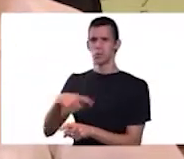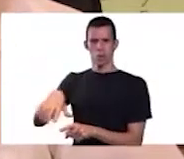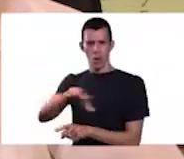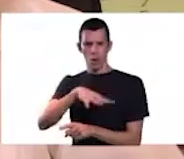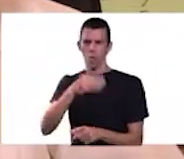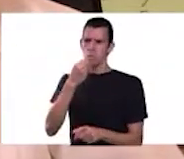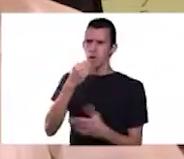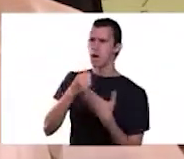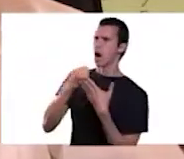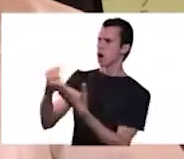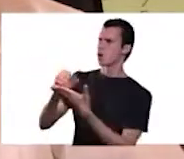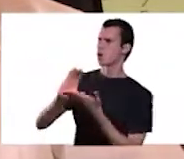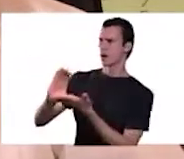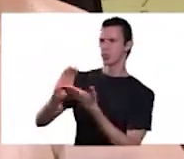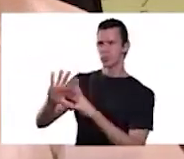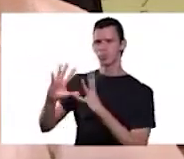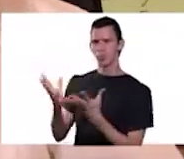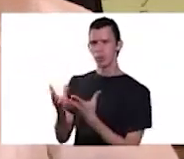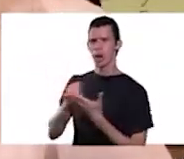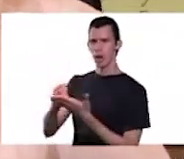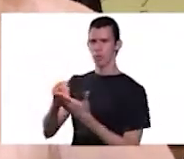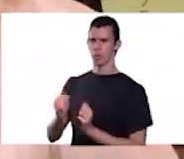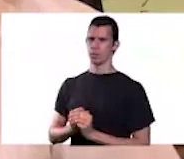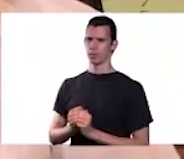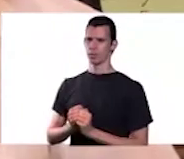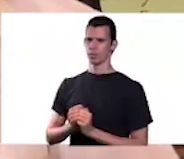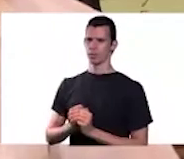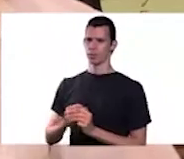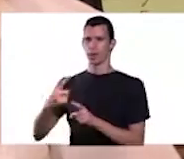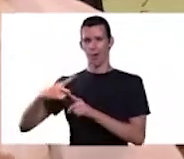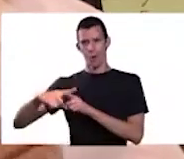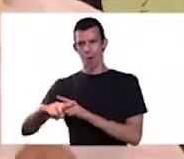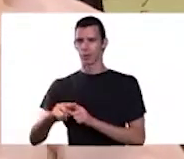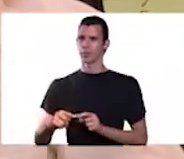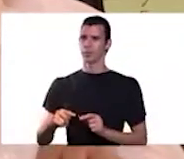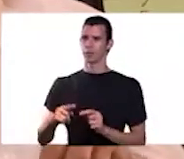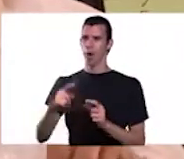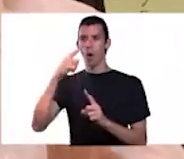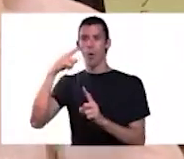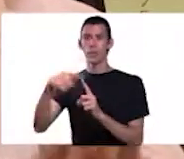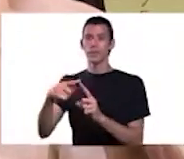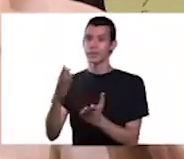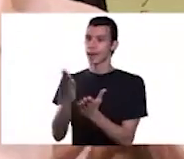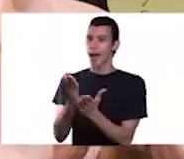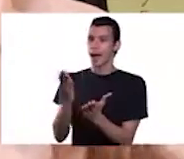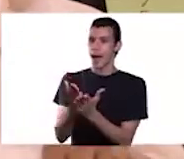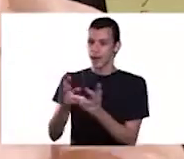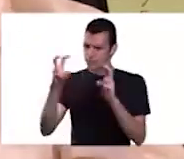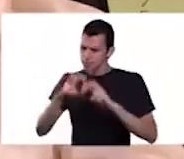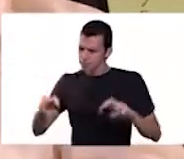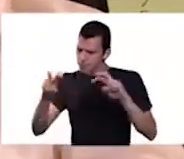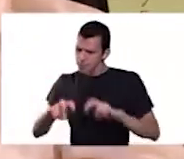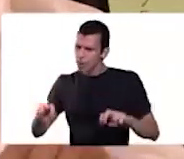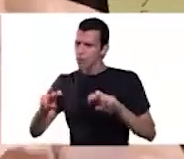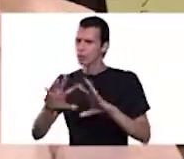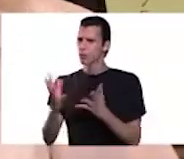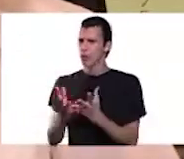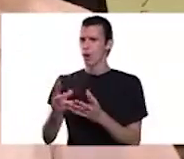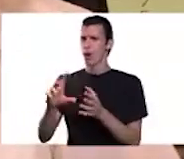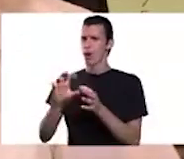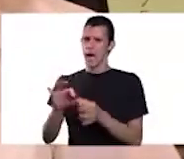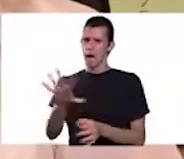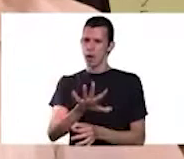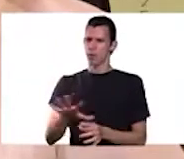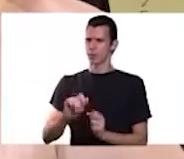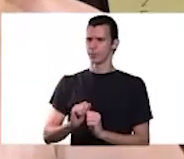todos participar y todos colaborar. Las tareas de la geografía, objeto de estudio y tarea. ¿Qué pasa con las tareas